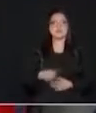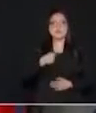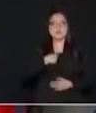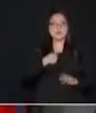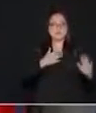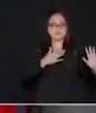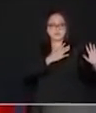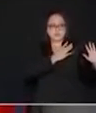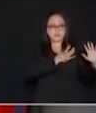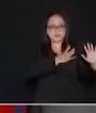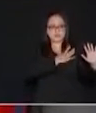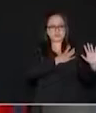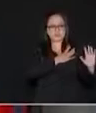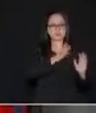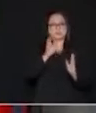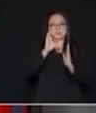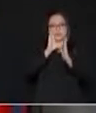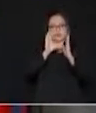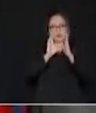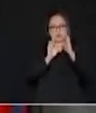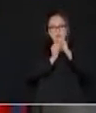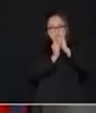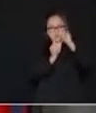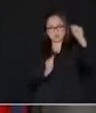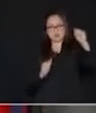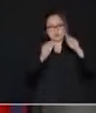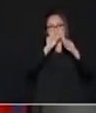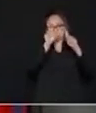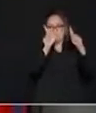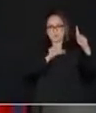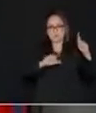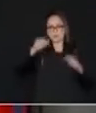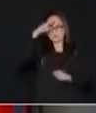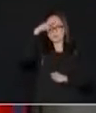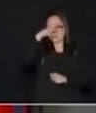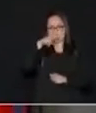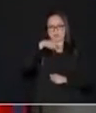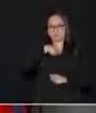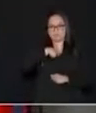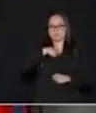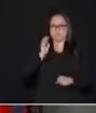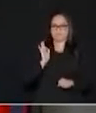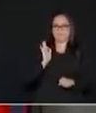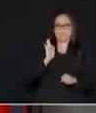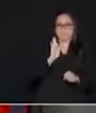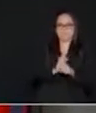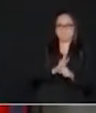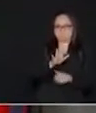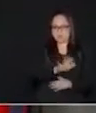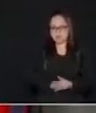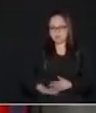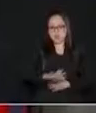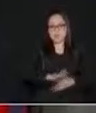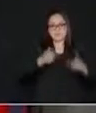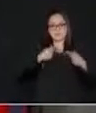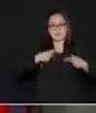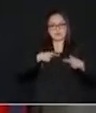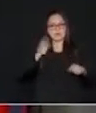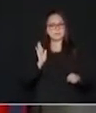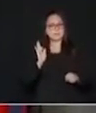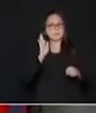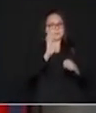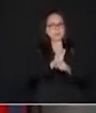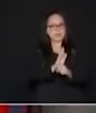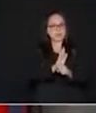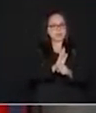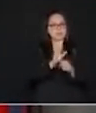protesto guardar y hacer guardar la Constitución